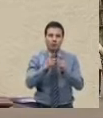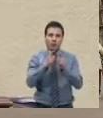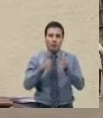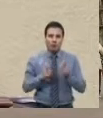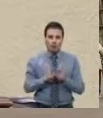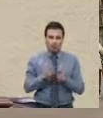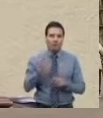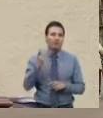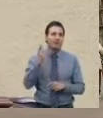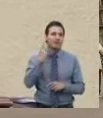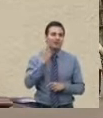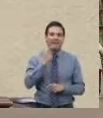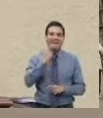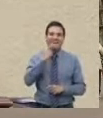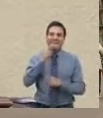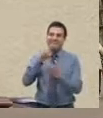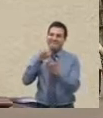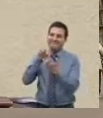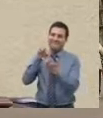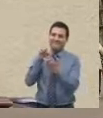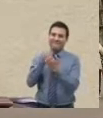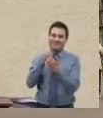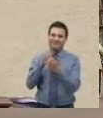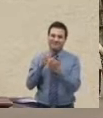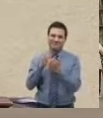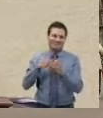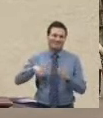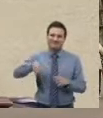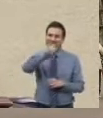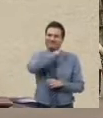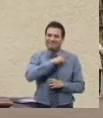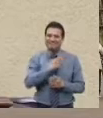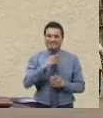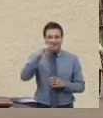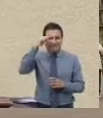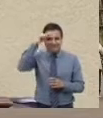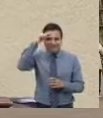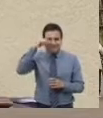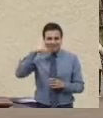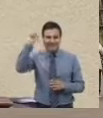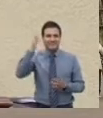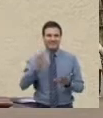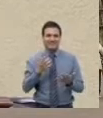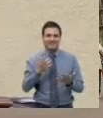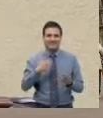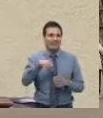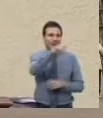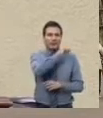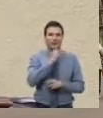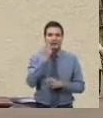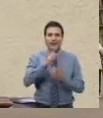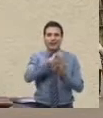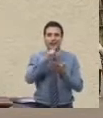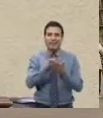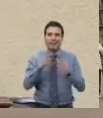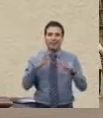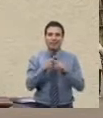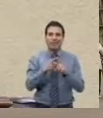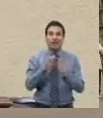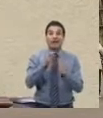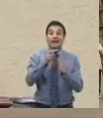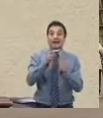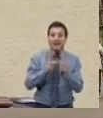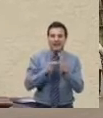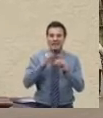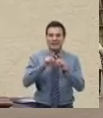abierto de fraudear la ley, porque estamos ante eso, un intento de fraude a la ley, de vulnerar las reglas del juego